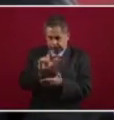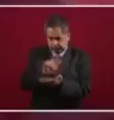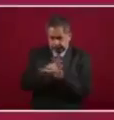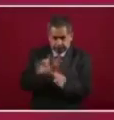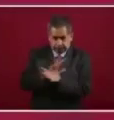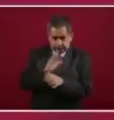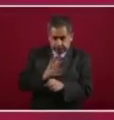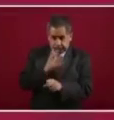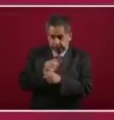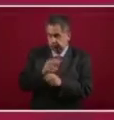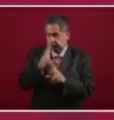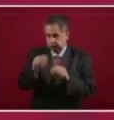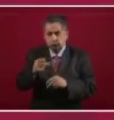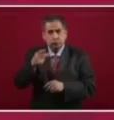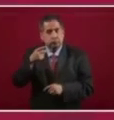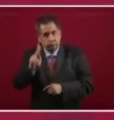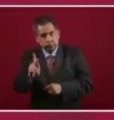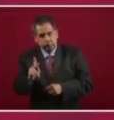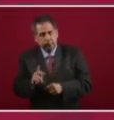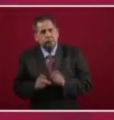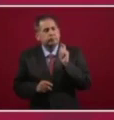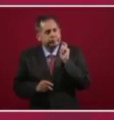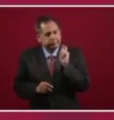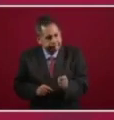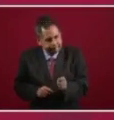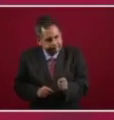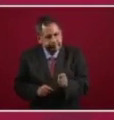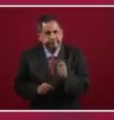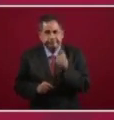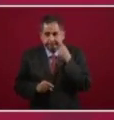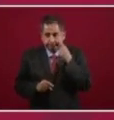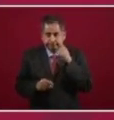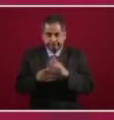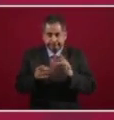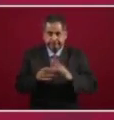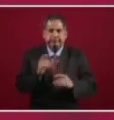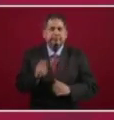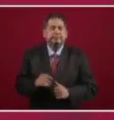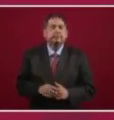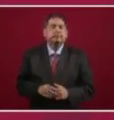modificaciones legales. Pero está sucediendo algo que